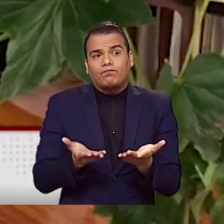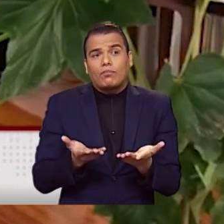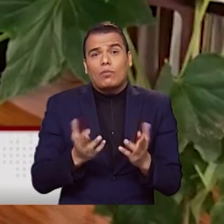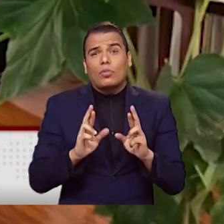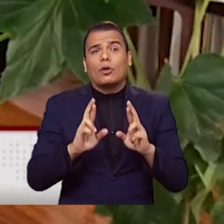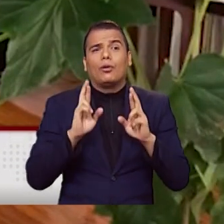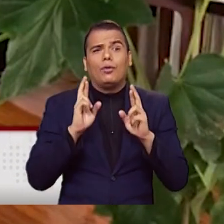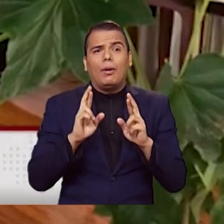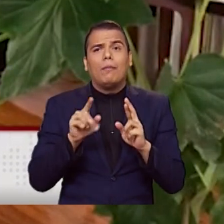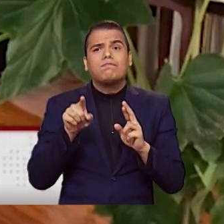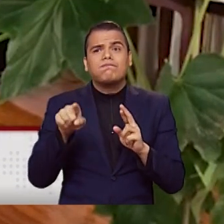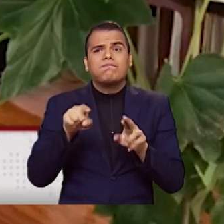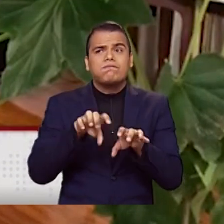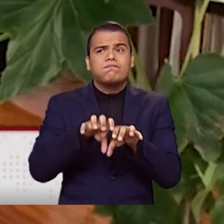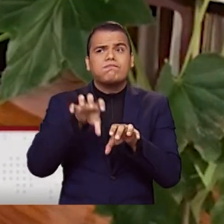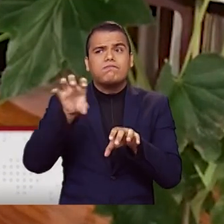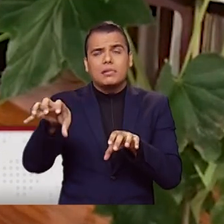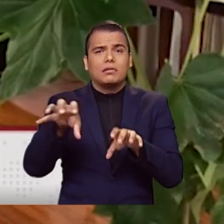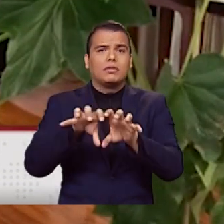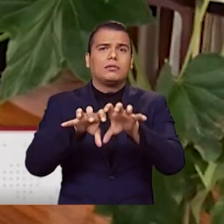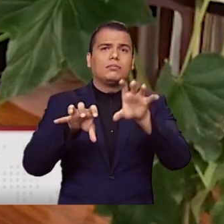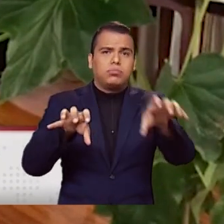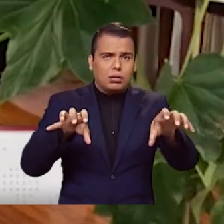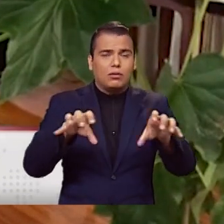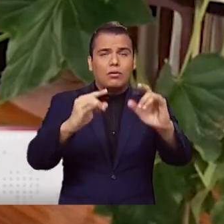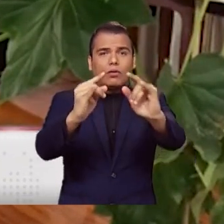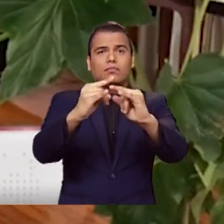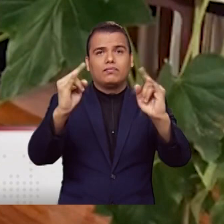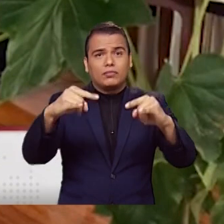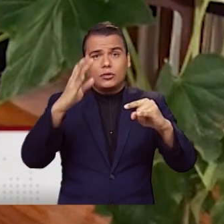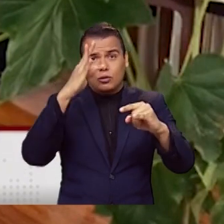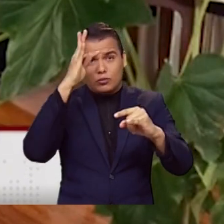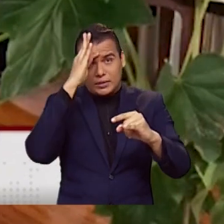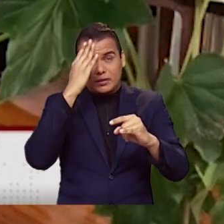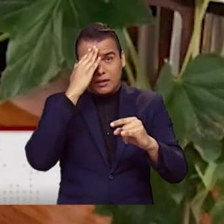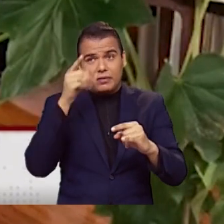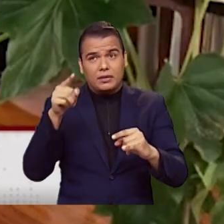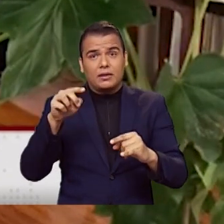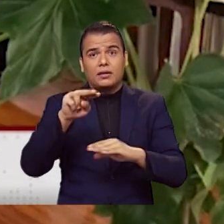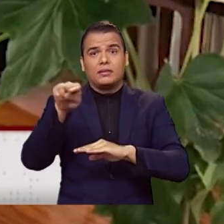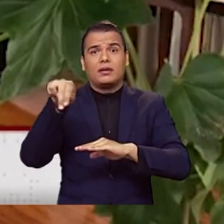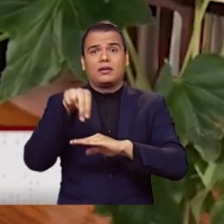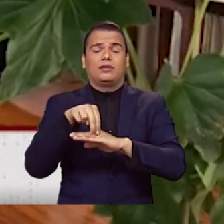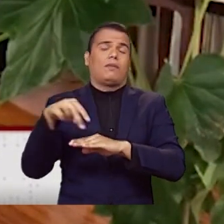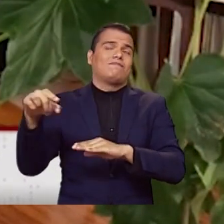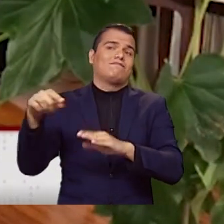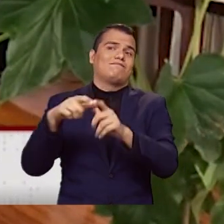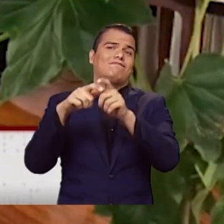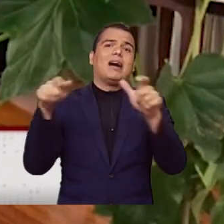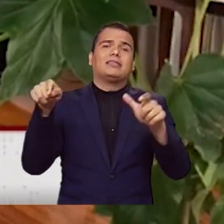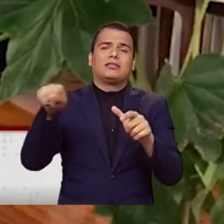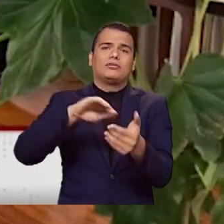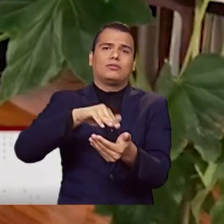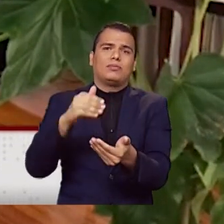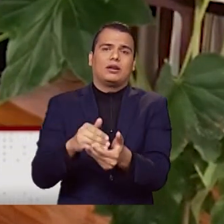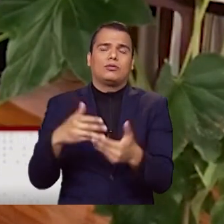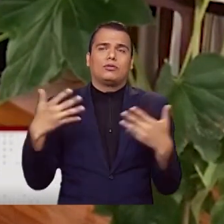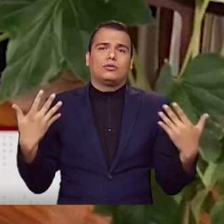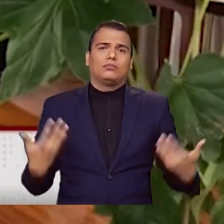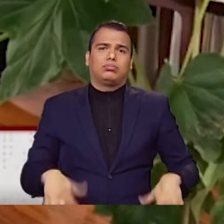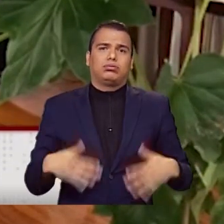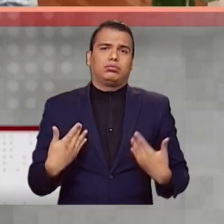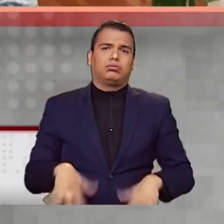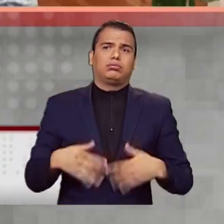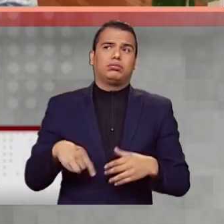menos hospitales para atender, ya que somos en Nariño el número uno de esta pandemia. Y la verdad es que no